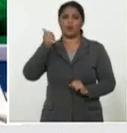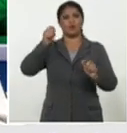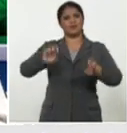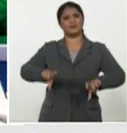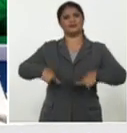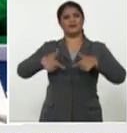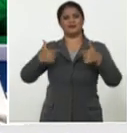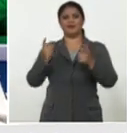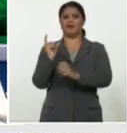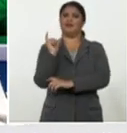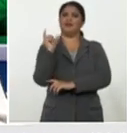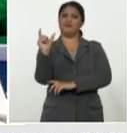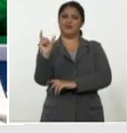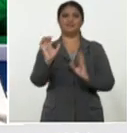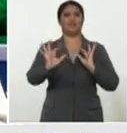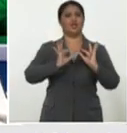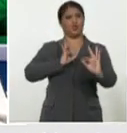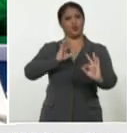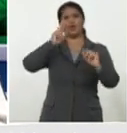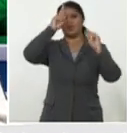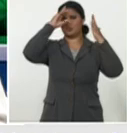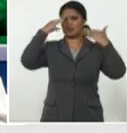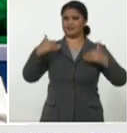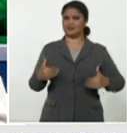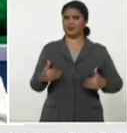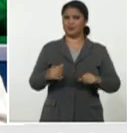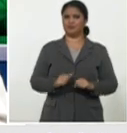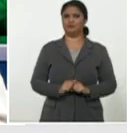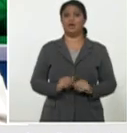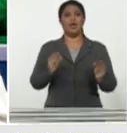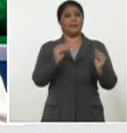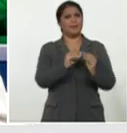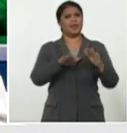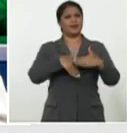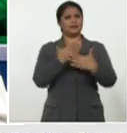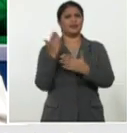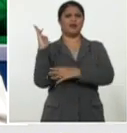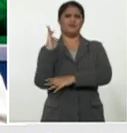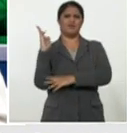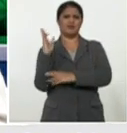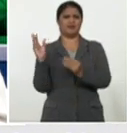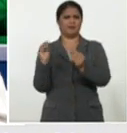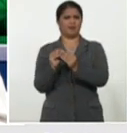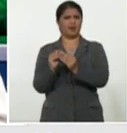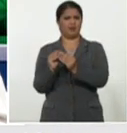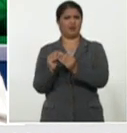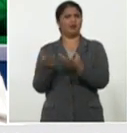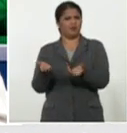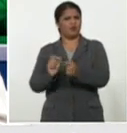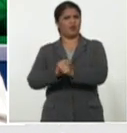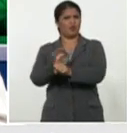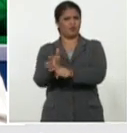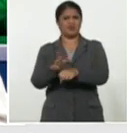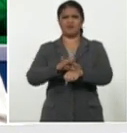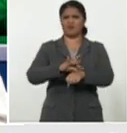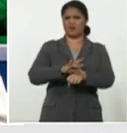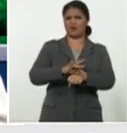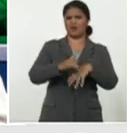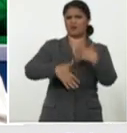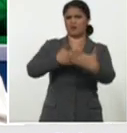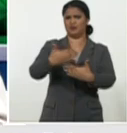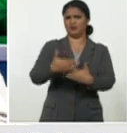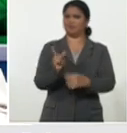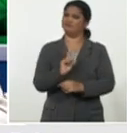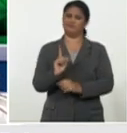recordamos las advertencias que siempre se han hecho, fin de año, principio de año, que realmente son